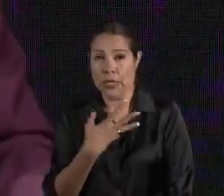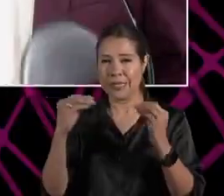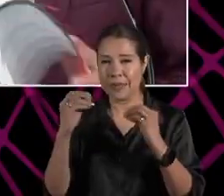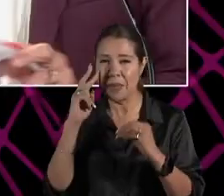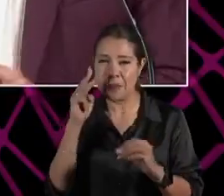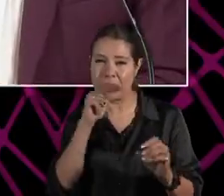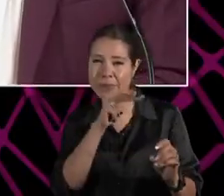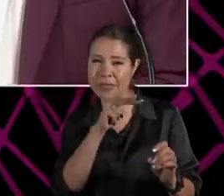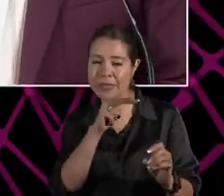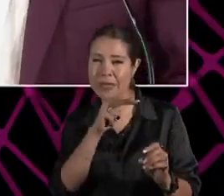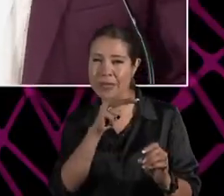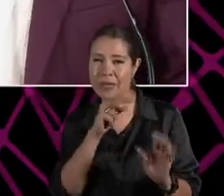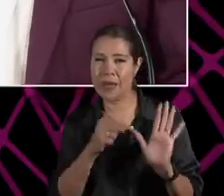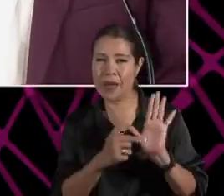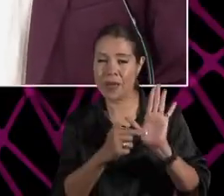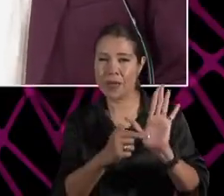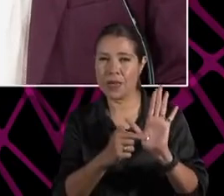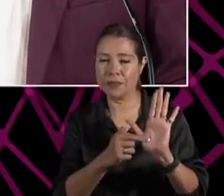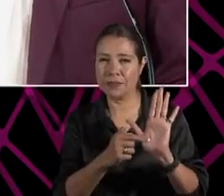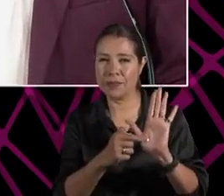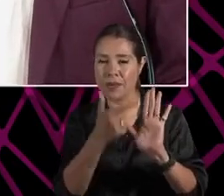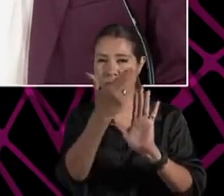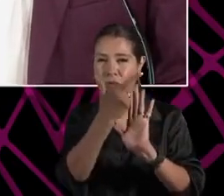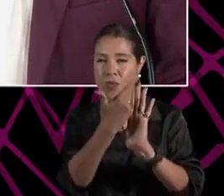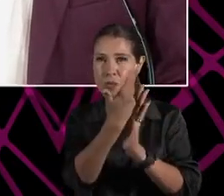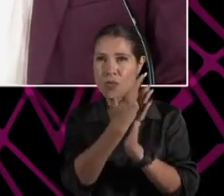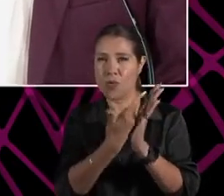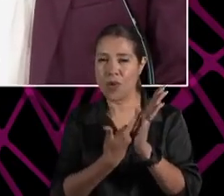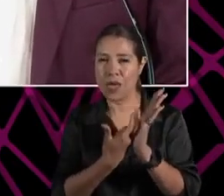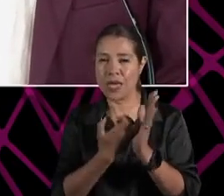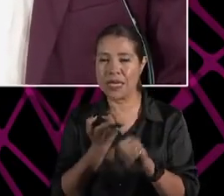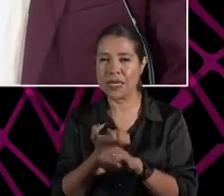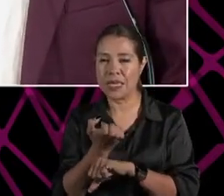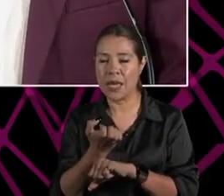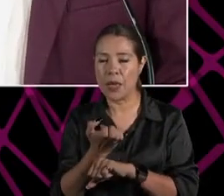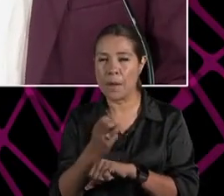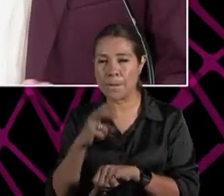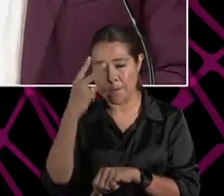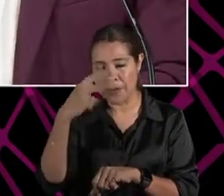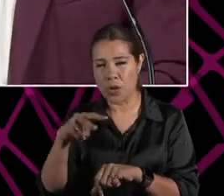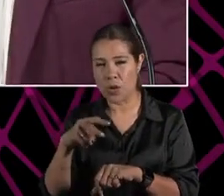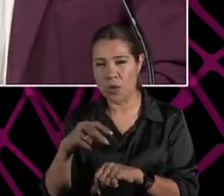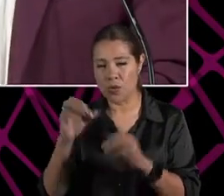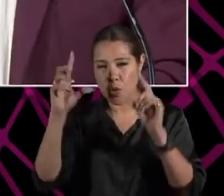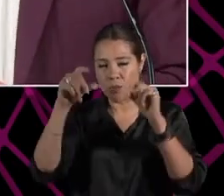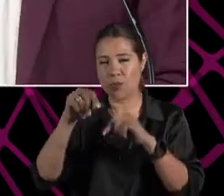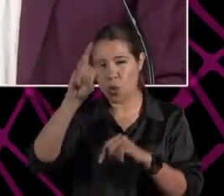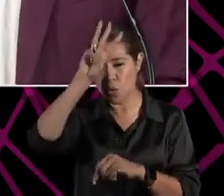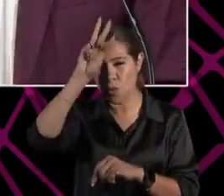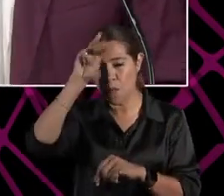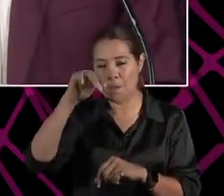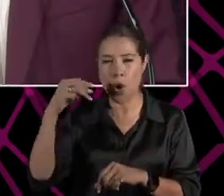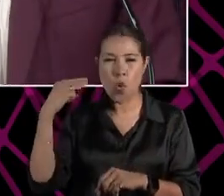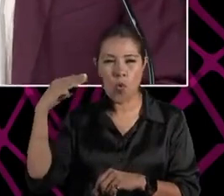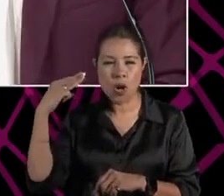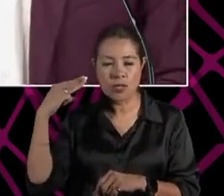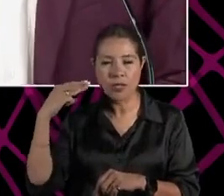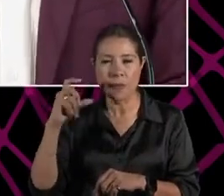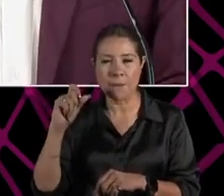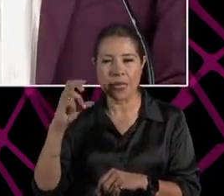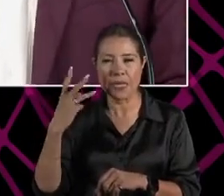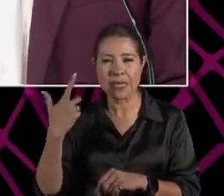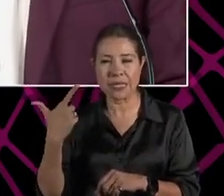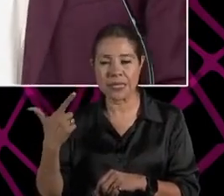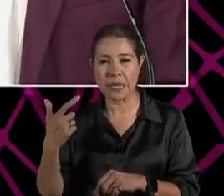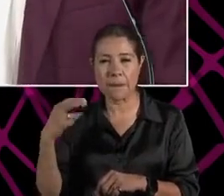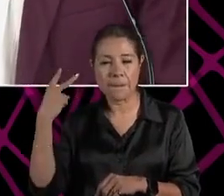mujeres. Sí, aquí está el top 5 de los feminicidios. Estado de México 25, Nuevo León 24, Ciudad de México 21, Morelos 17,